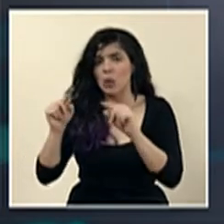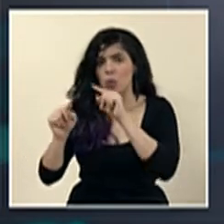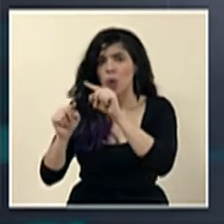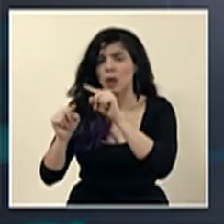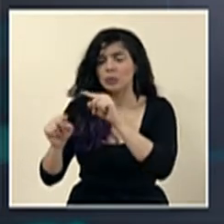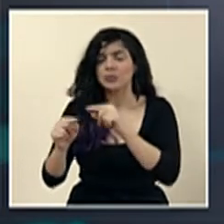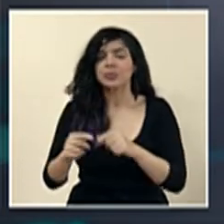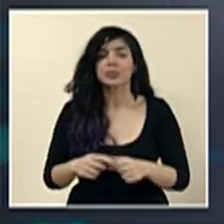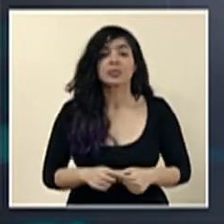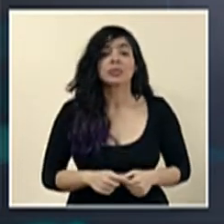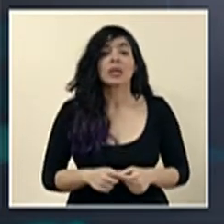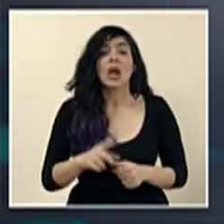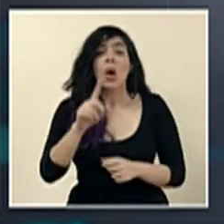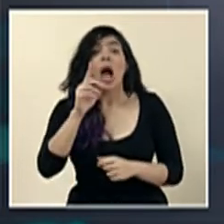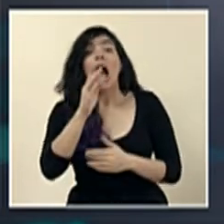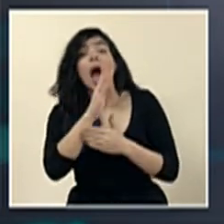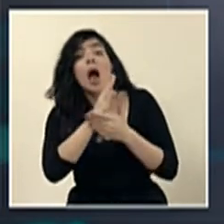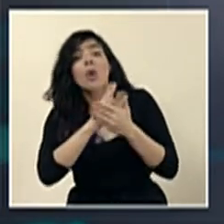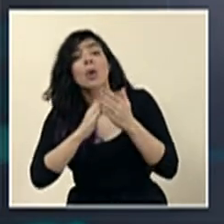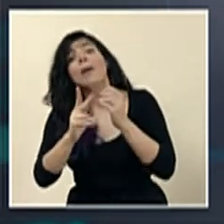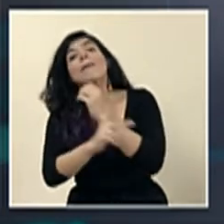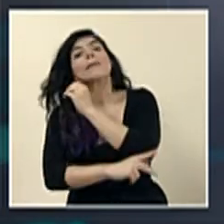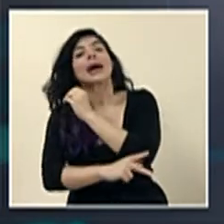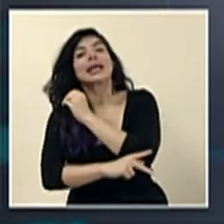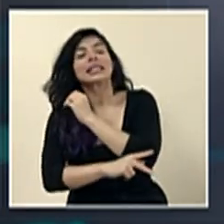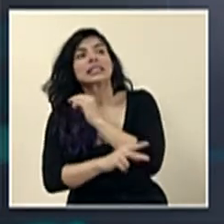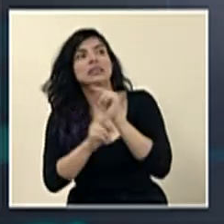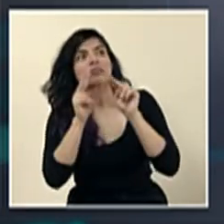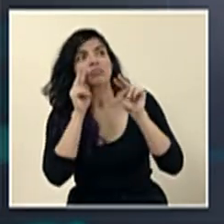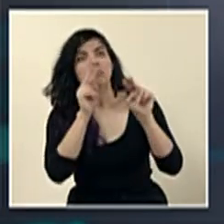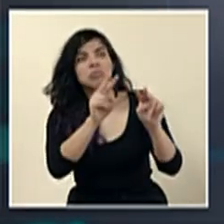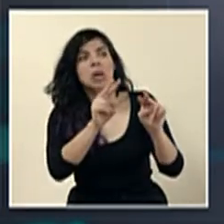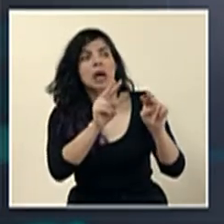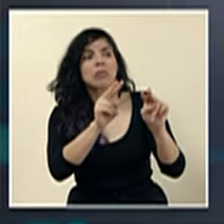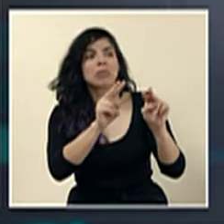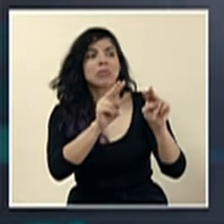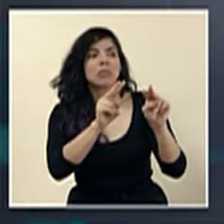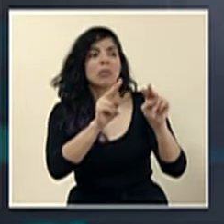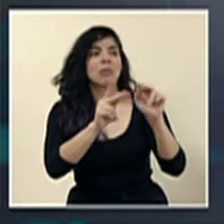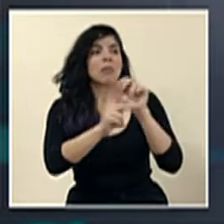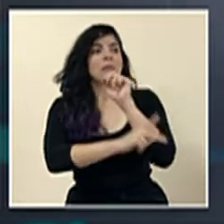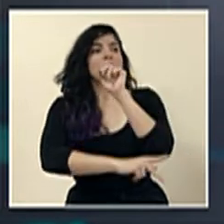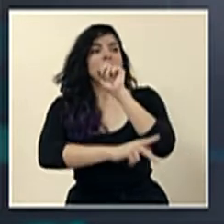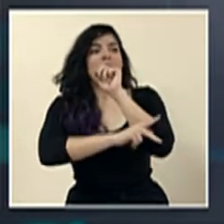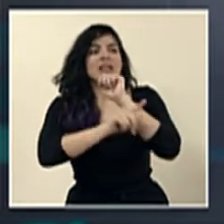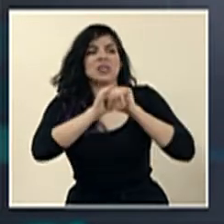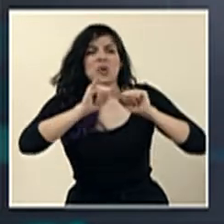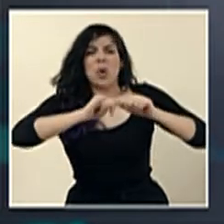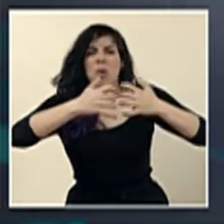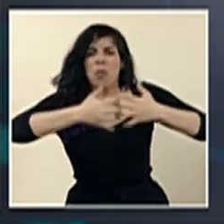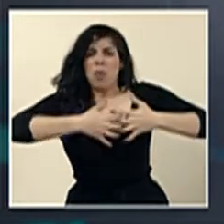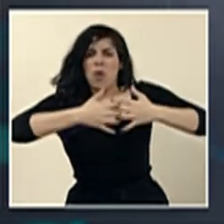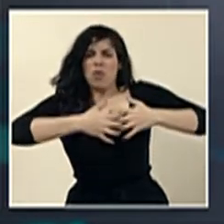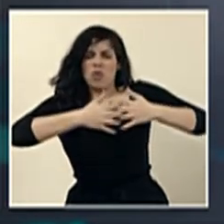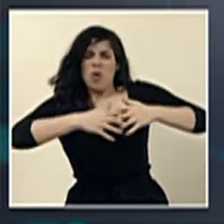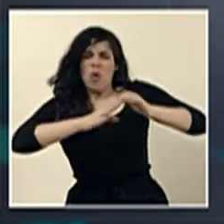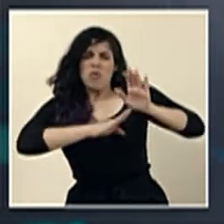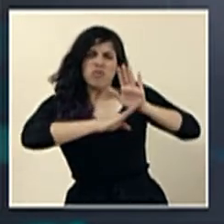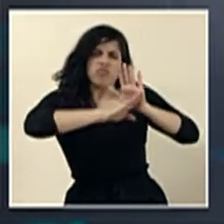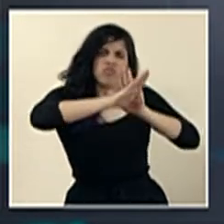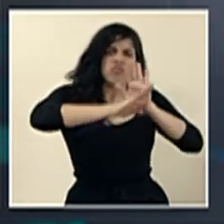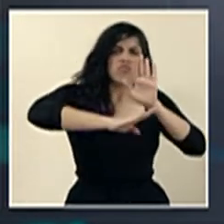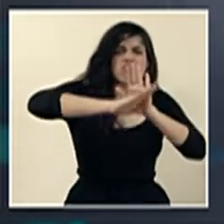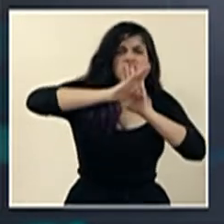respectivamente. Aún países que se consideran como las locomotoras del crecimiento y